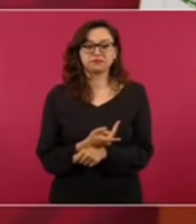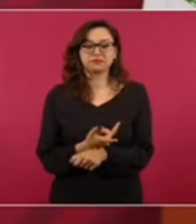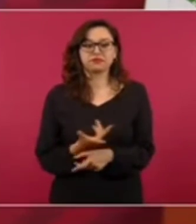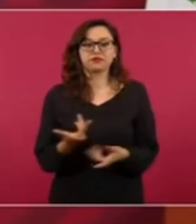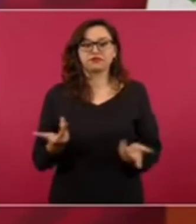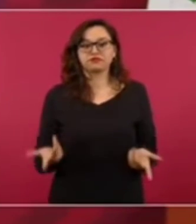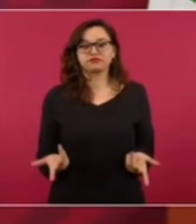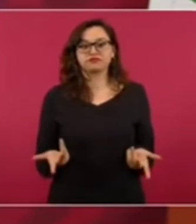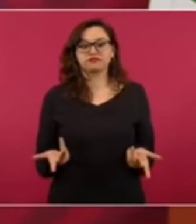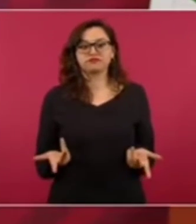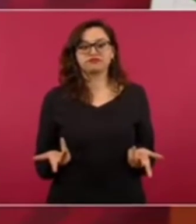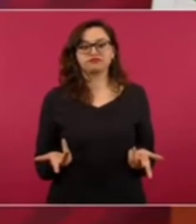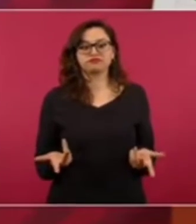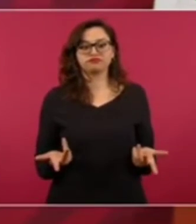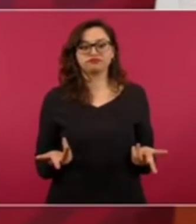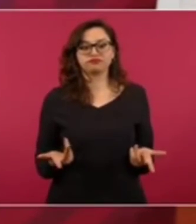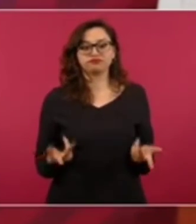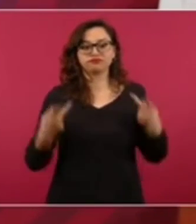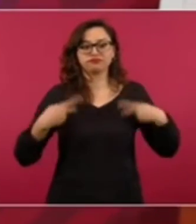tienen más control